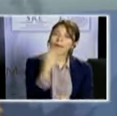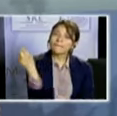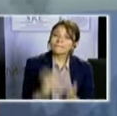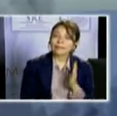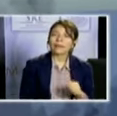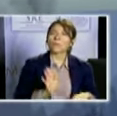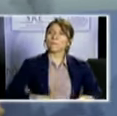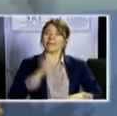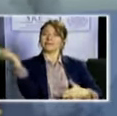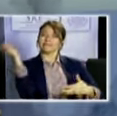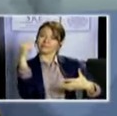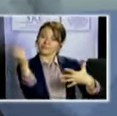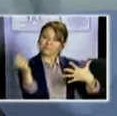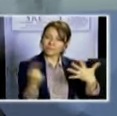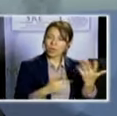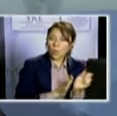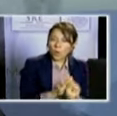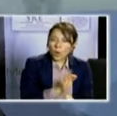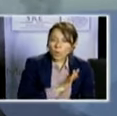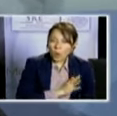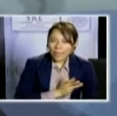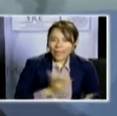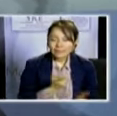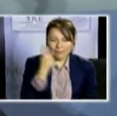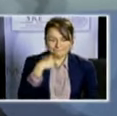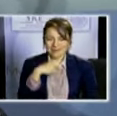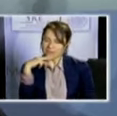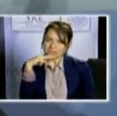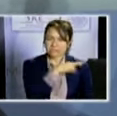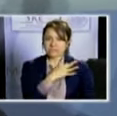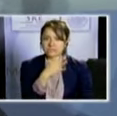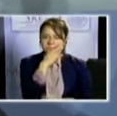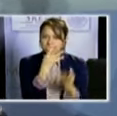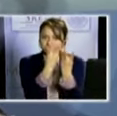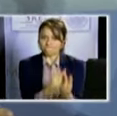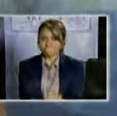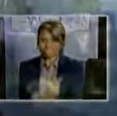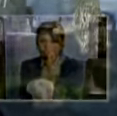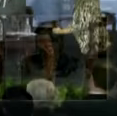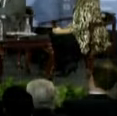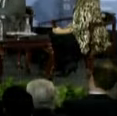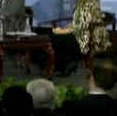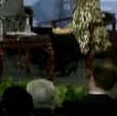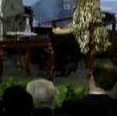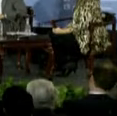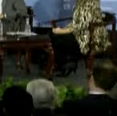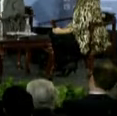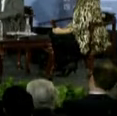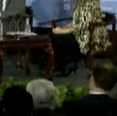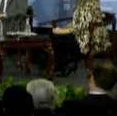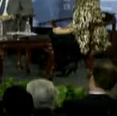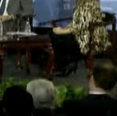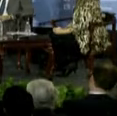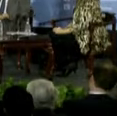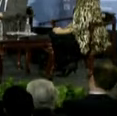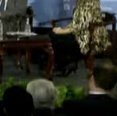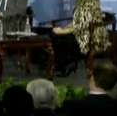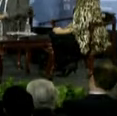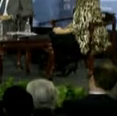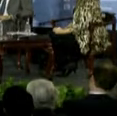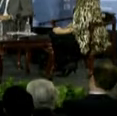más pronta. Mira, yo no sé qué decir, pero el embajador conoce mucho más